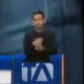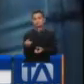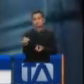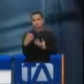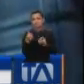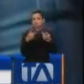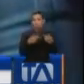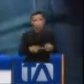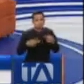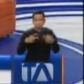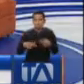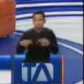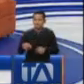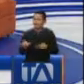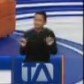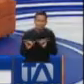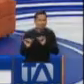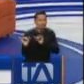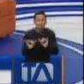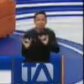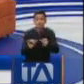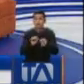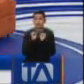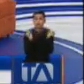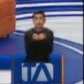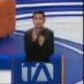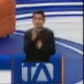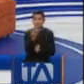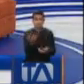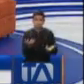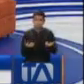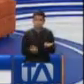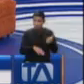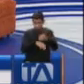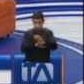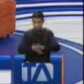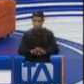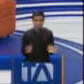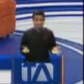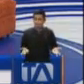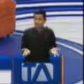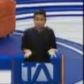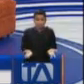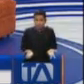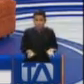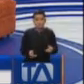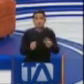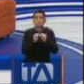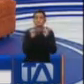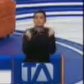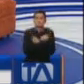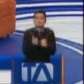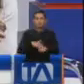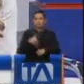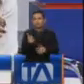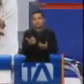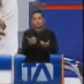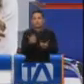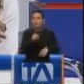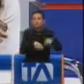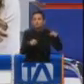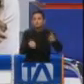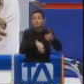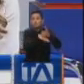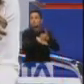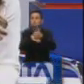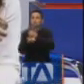siendo exactamente igual, y la sociedad no hace nada por cambiarlo, no solo las autoridades, que tienen que emprender campañas y